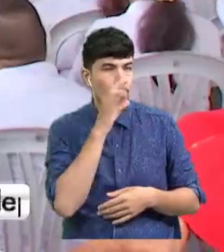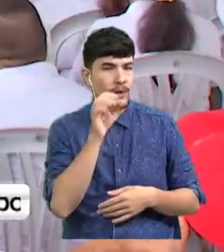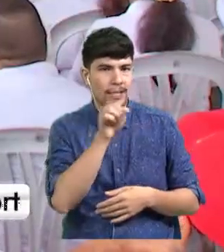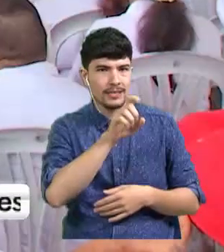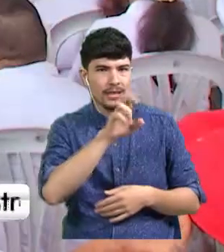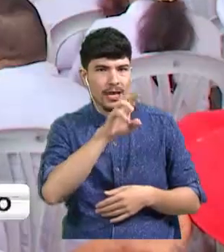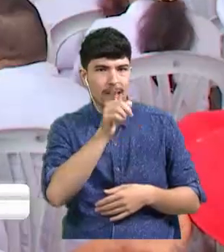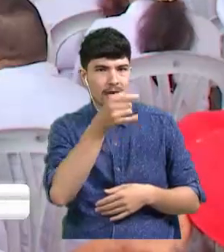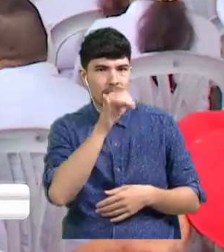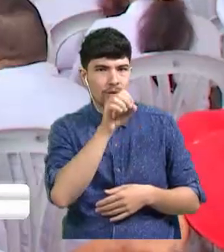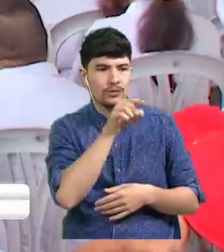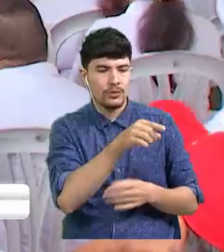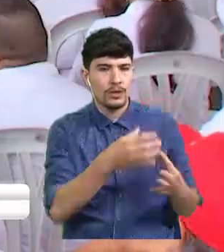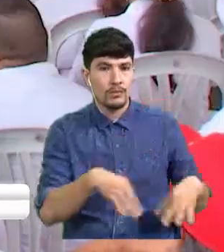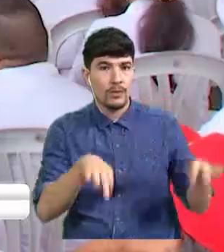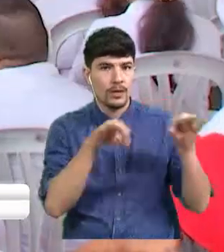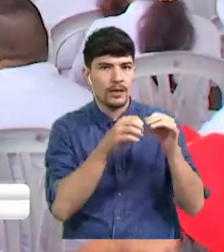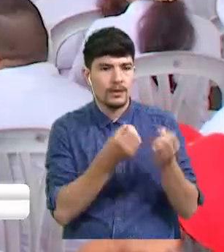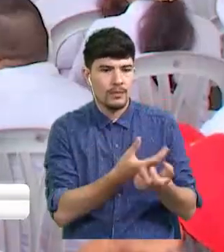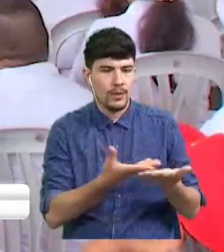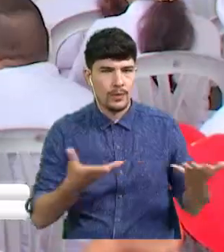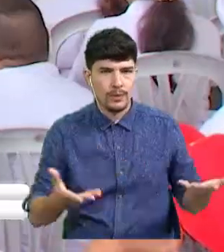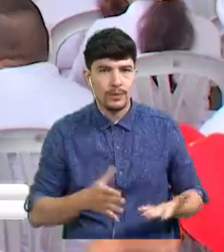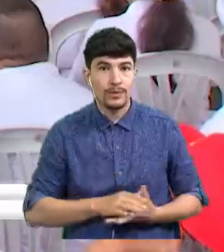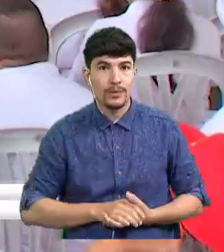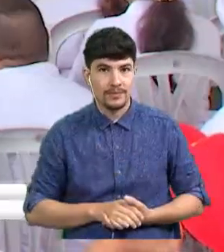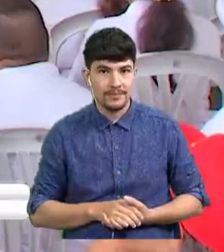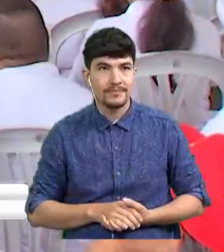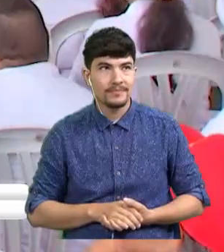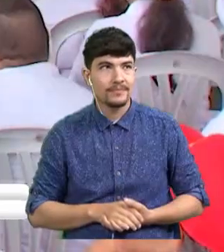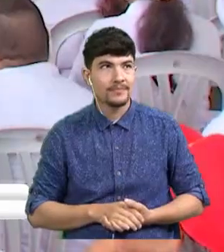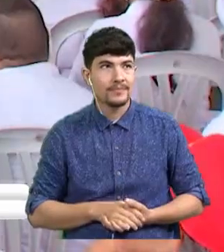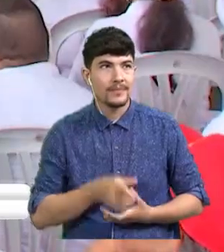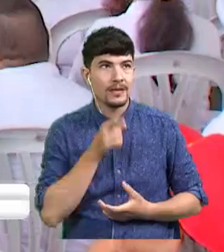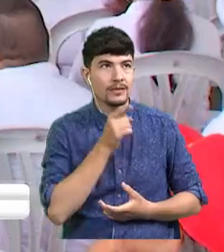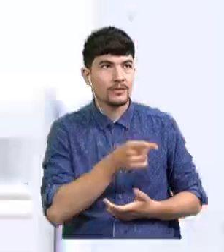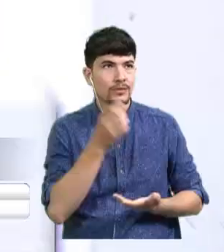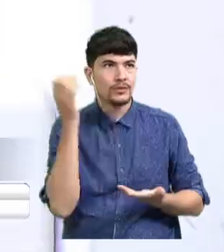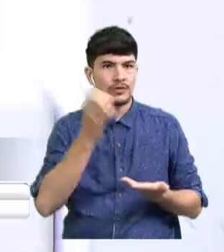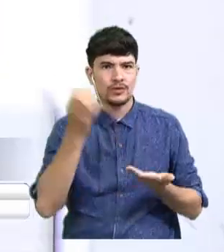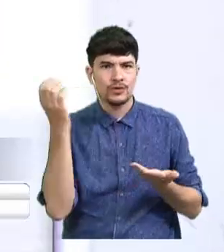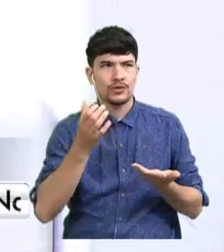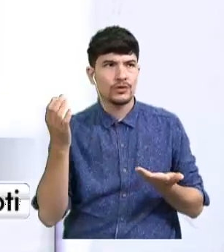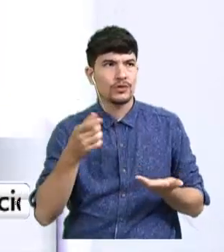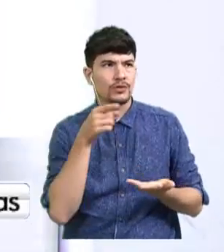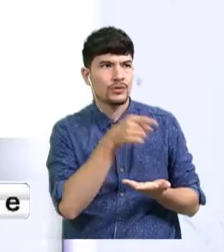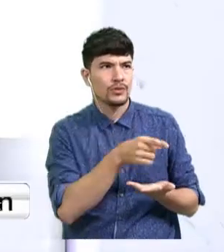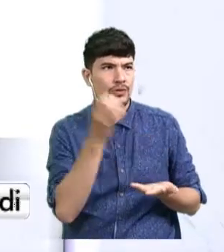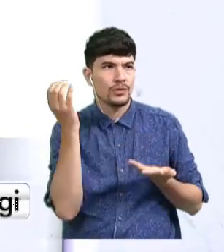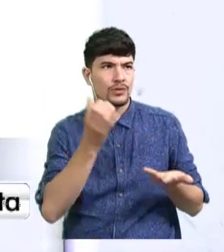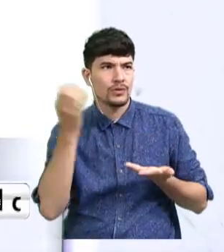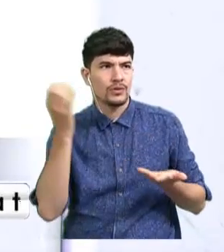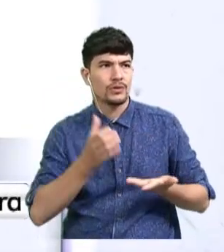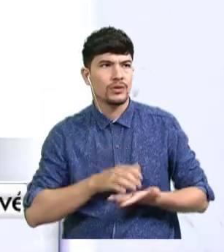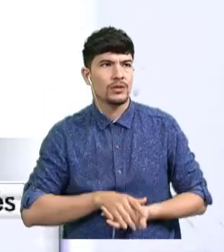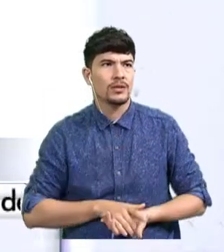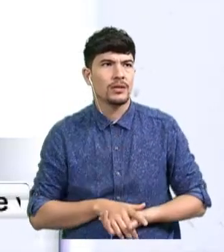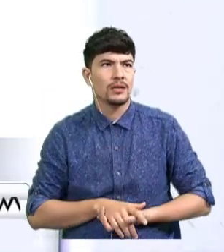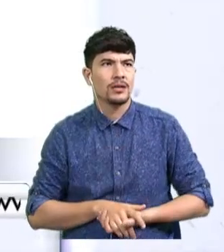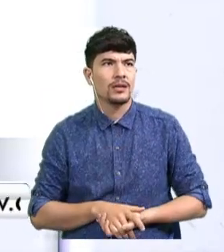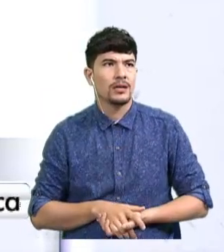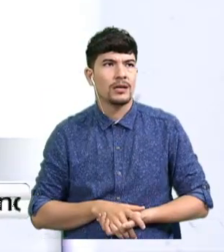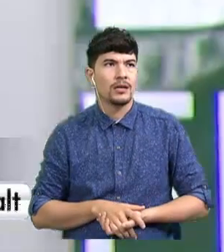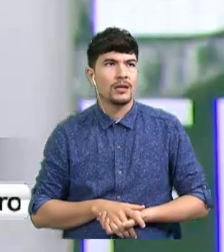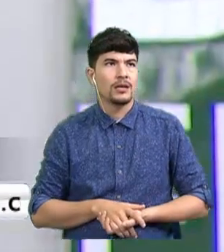con este importante producto, yogur. Has Usted tiene aquí, o Yogus, como le dice